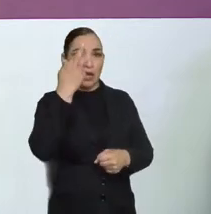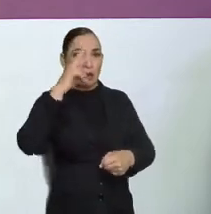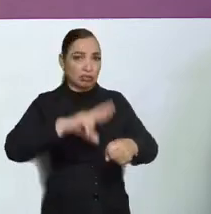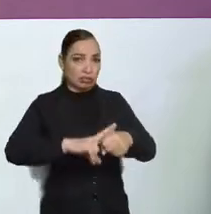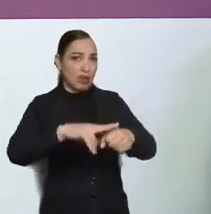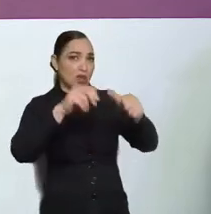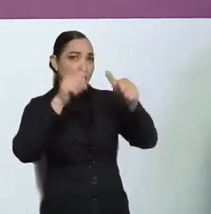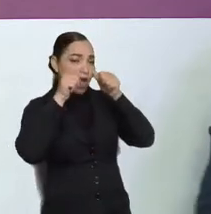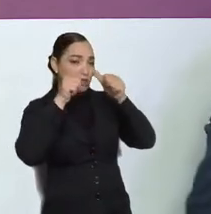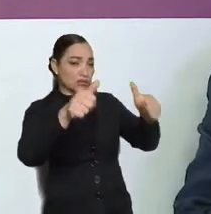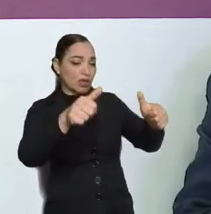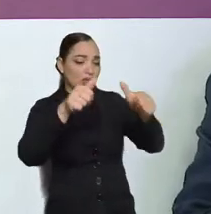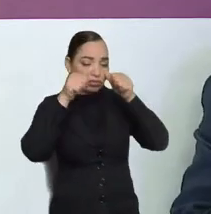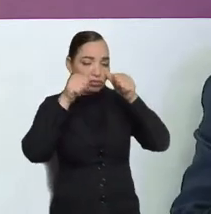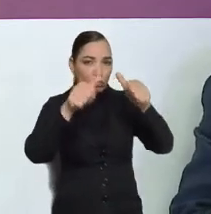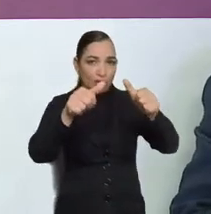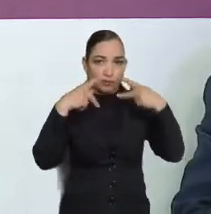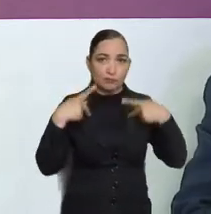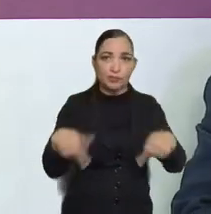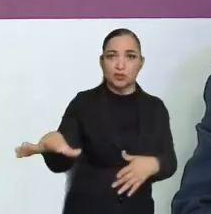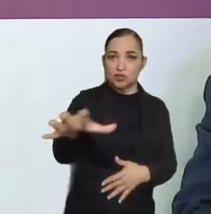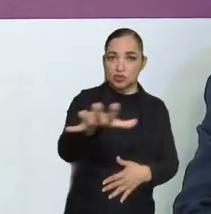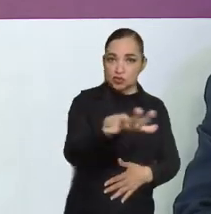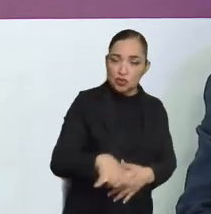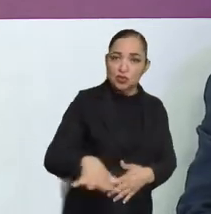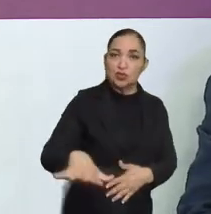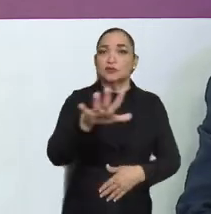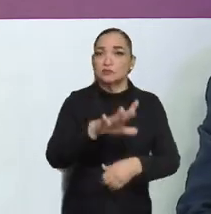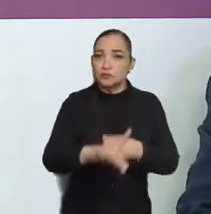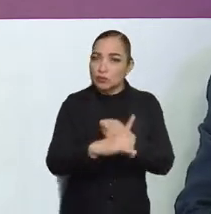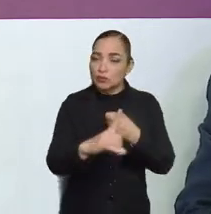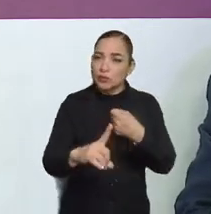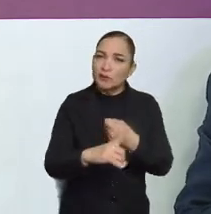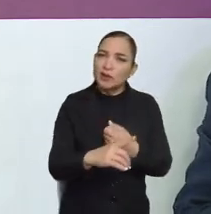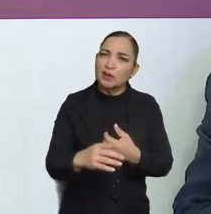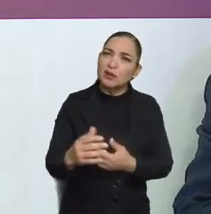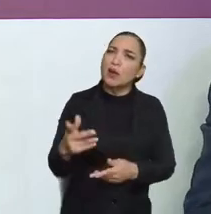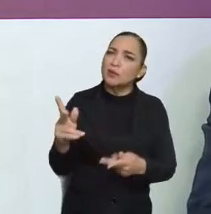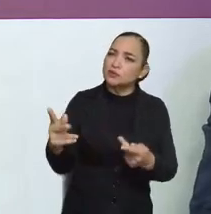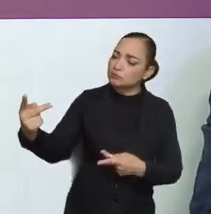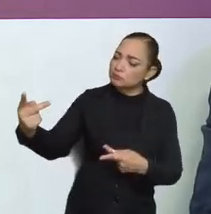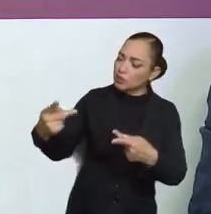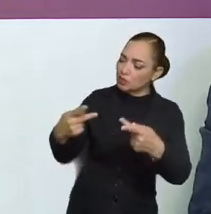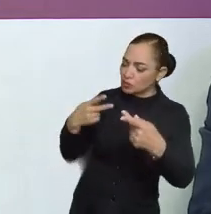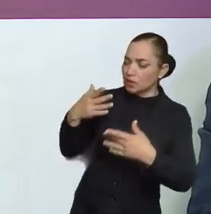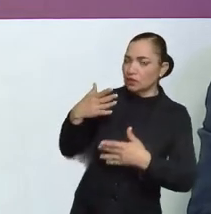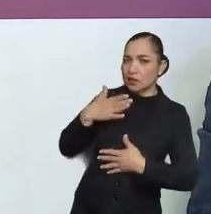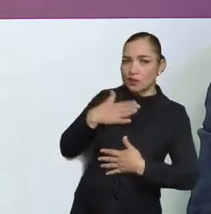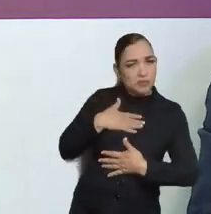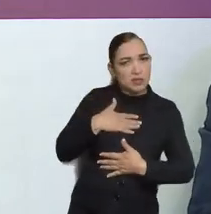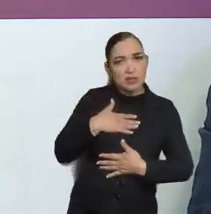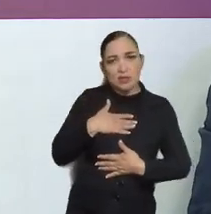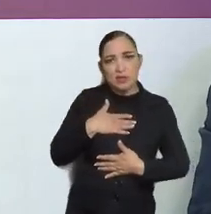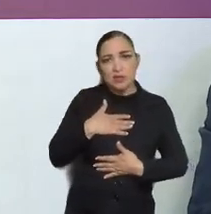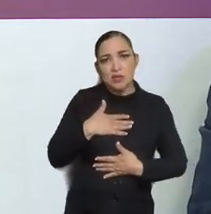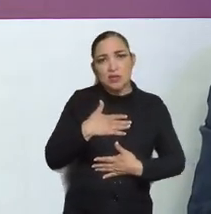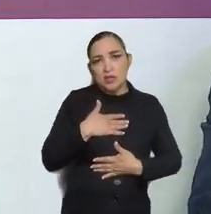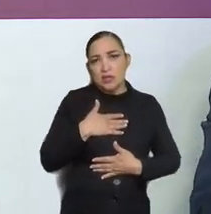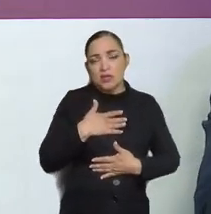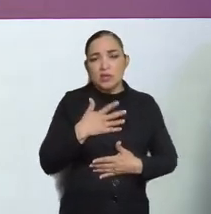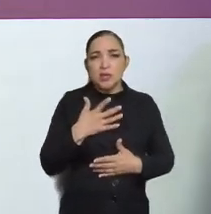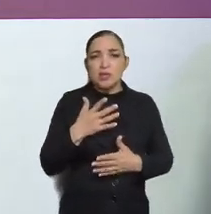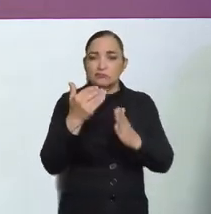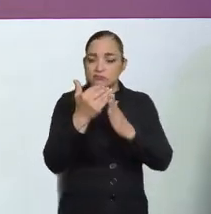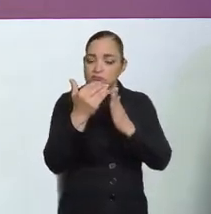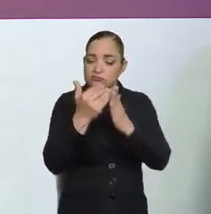tema. Y entonces hay veces que me preguntan detalles pequeños que no lo sé, es muy, muy difícil meterme a tantos